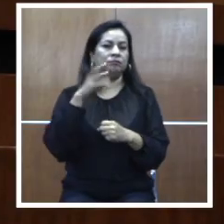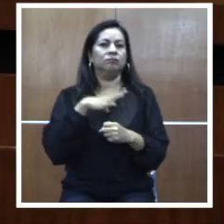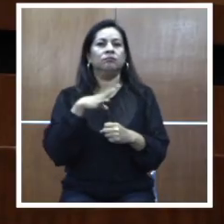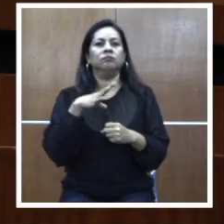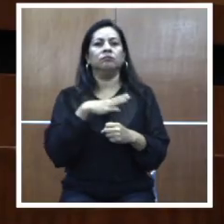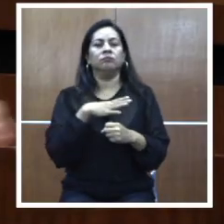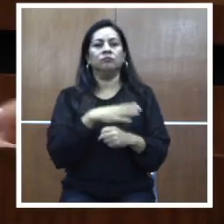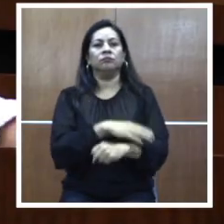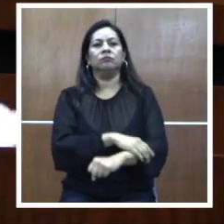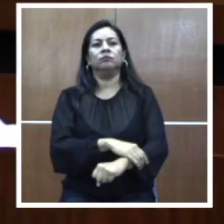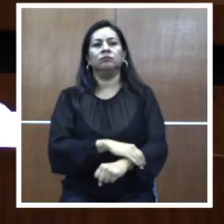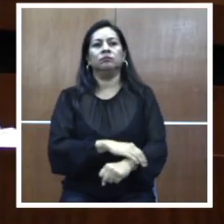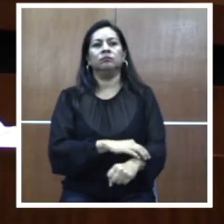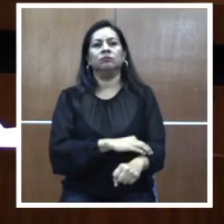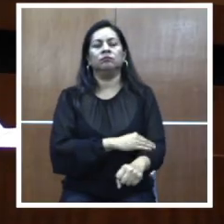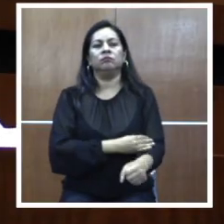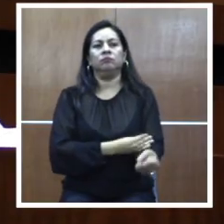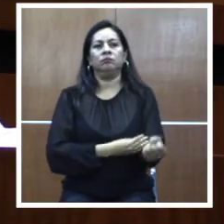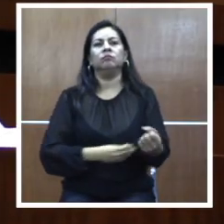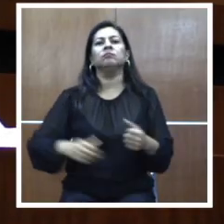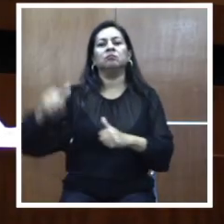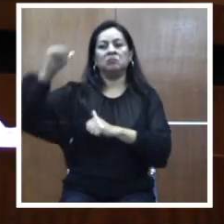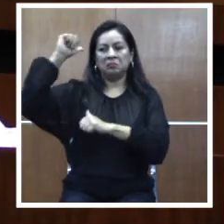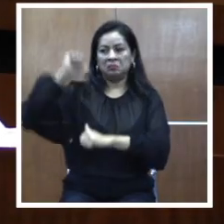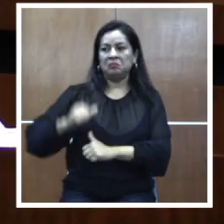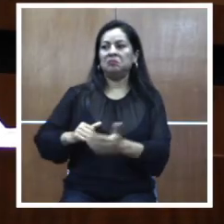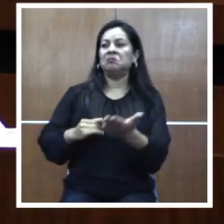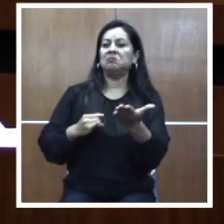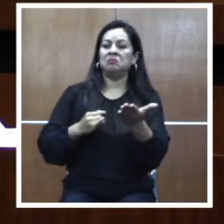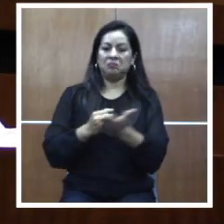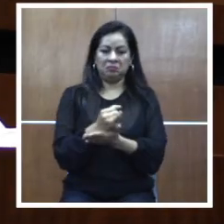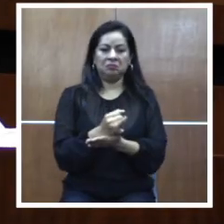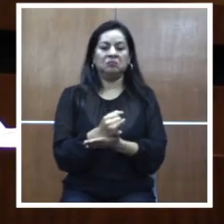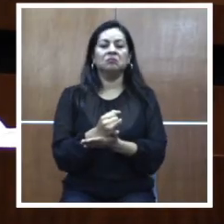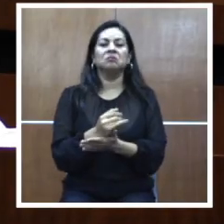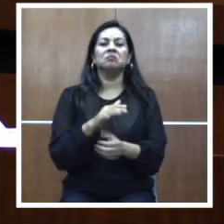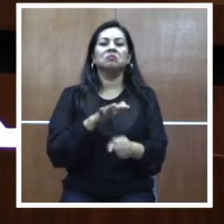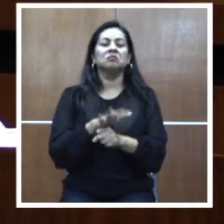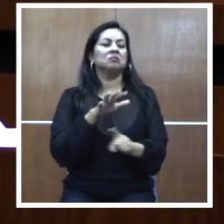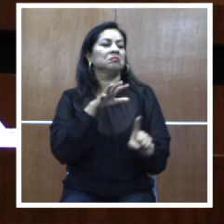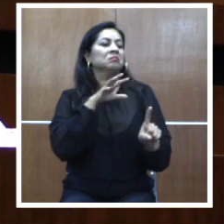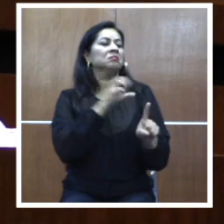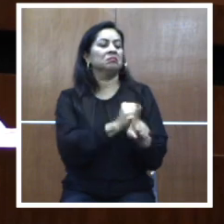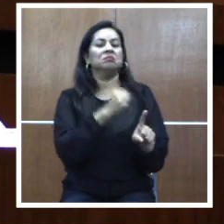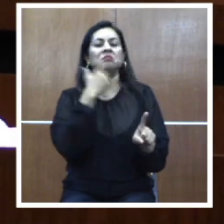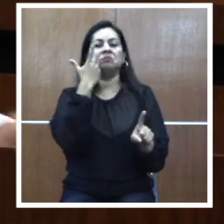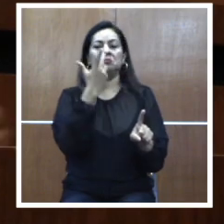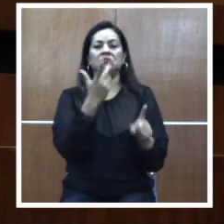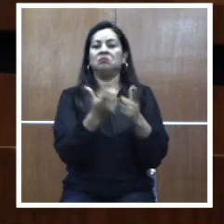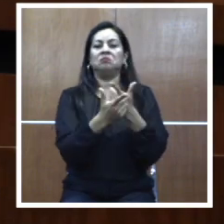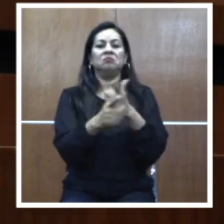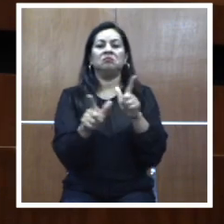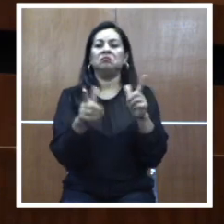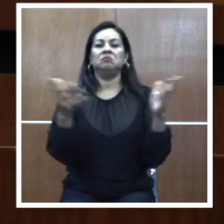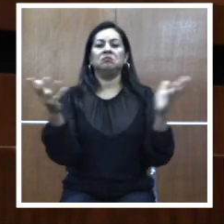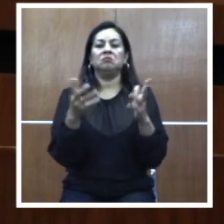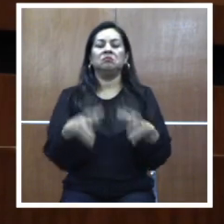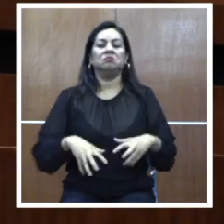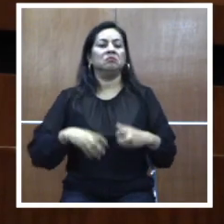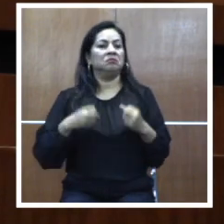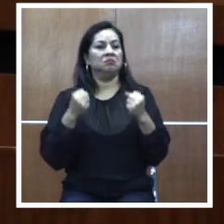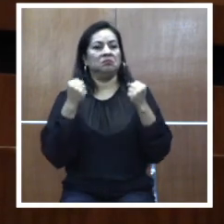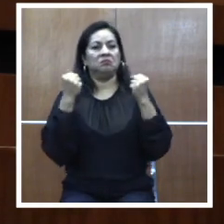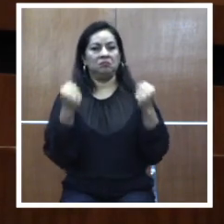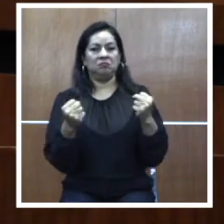tiene autoridad para decidir con qué alcance quiere emplear esa fuerza.